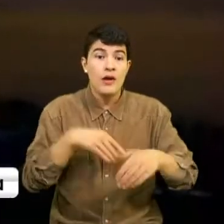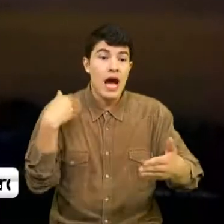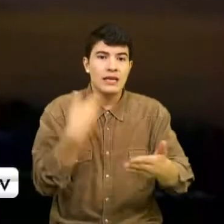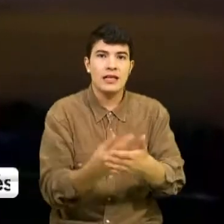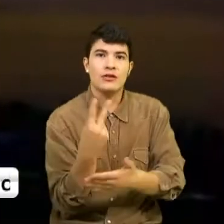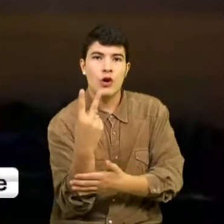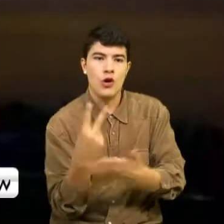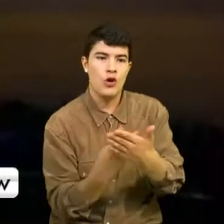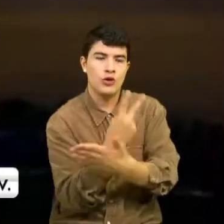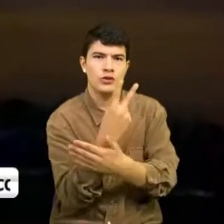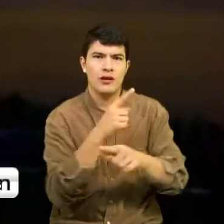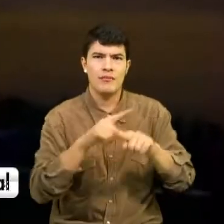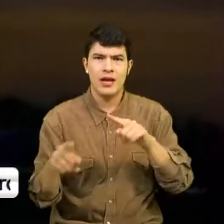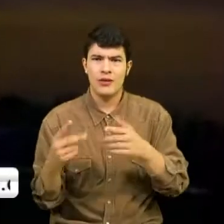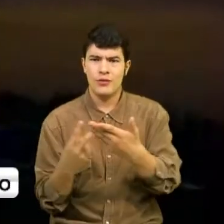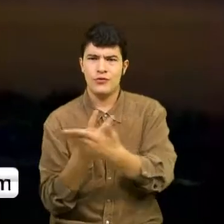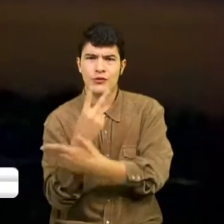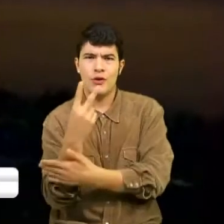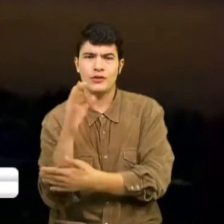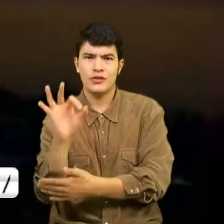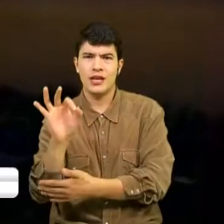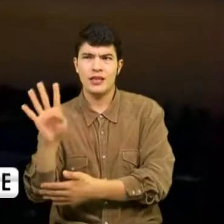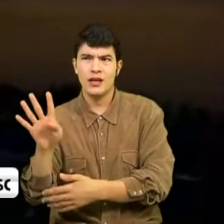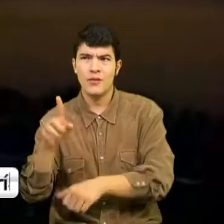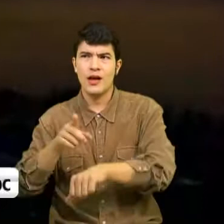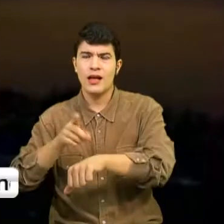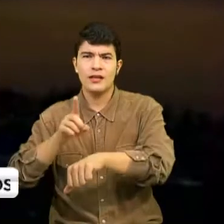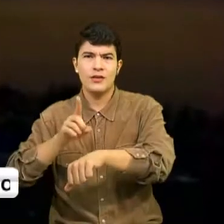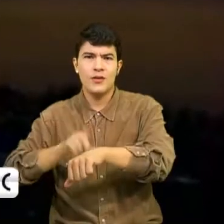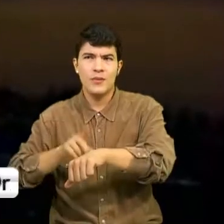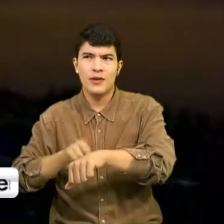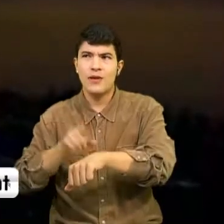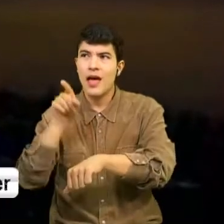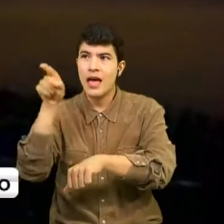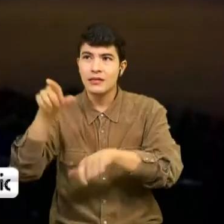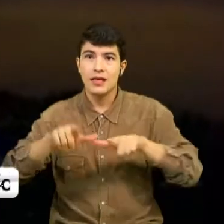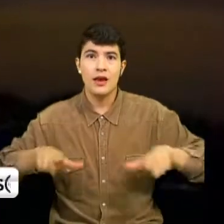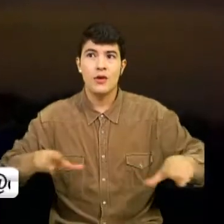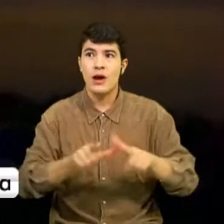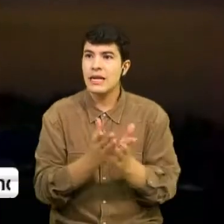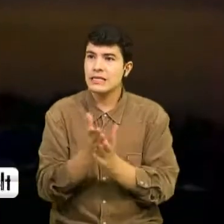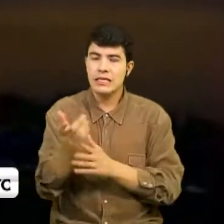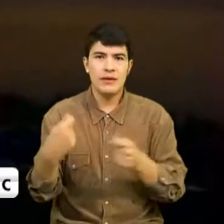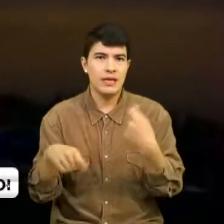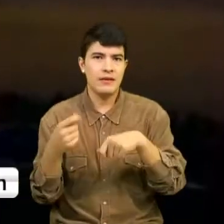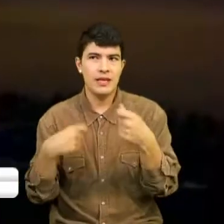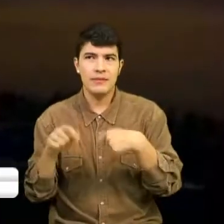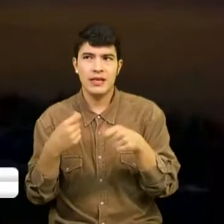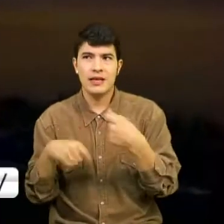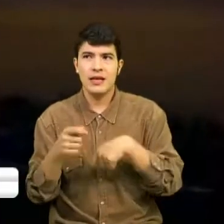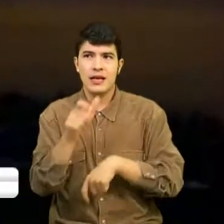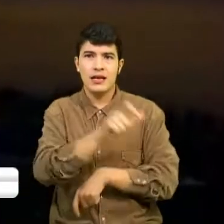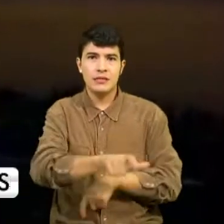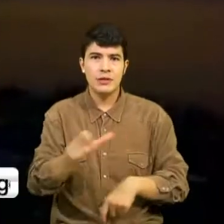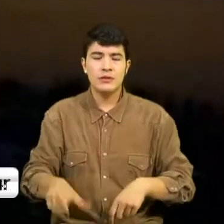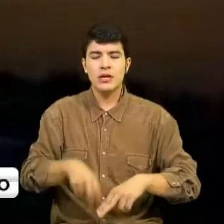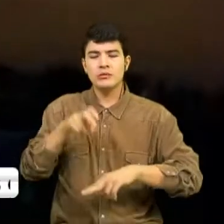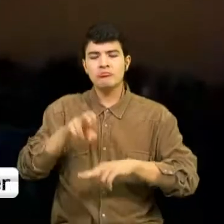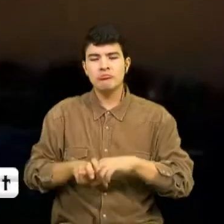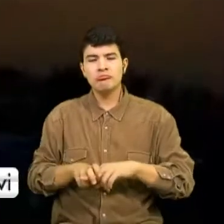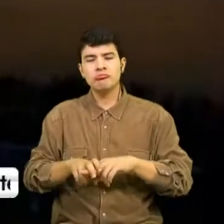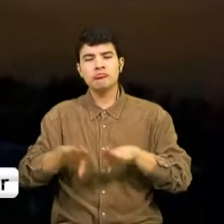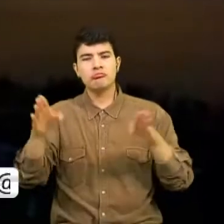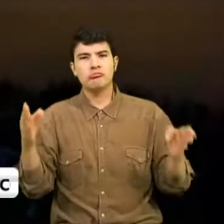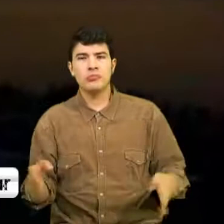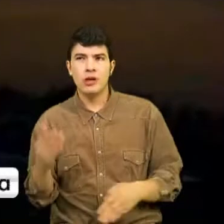son las dos y treinta y cuatro minutos y éste sigue vendiendo alcohol y persona sigue sentadas en sus mesas